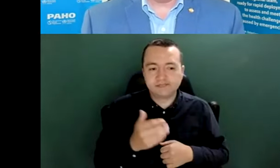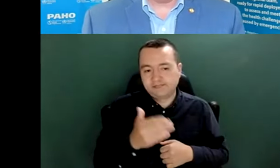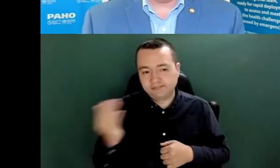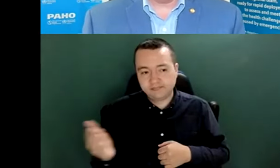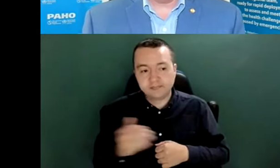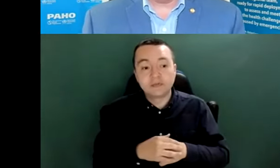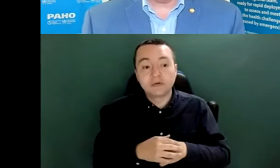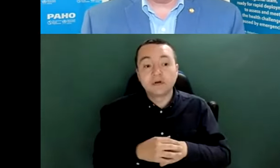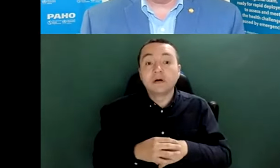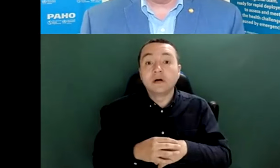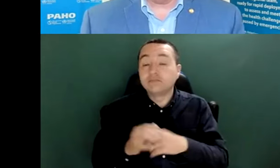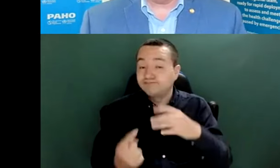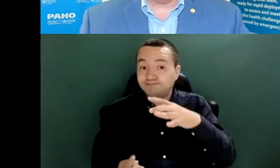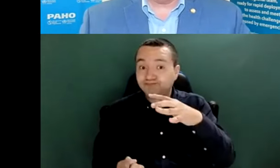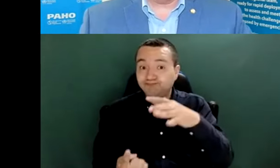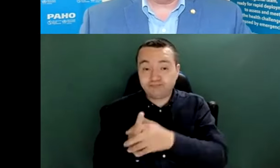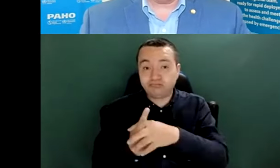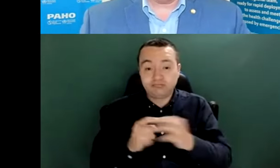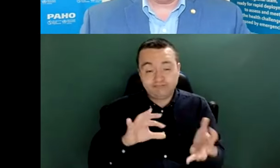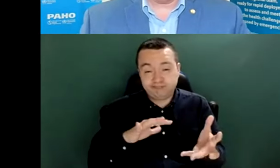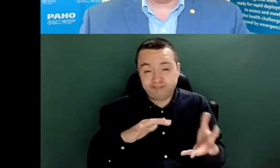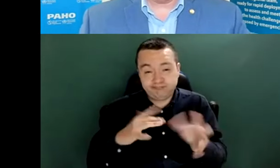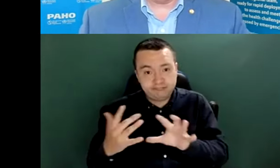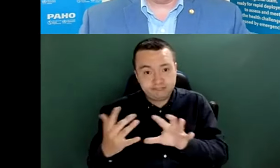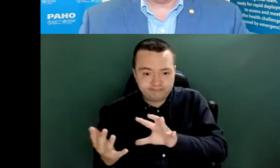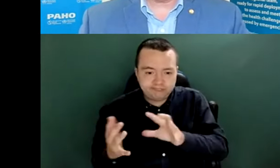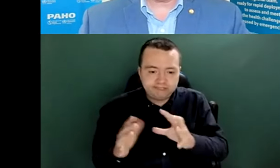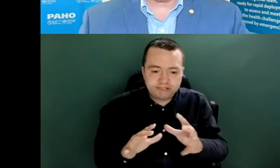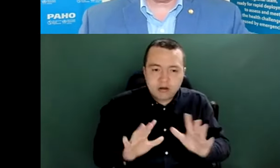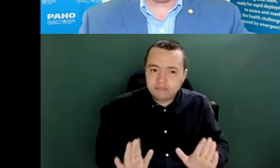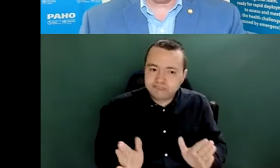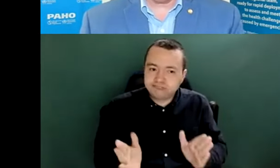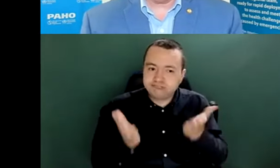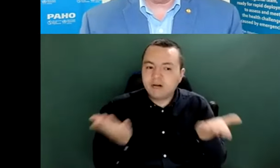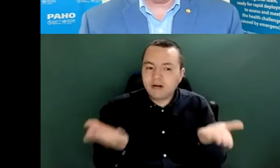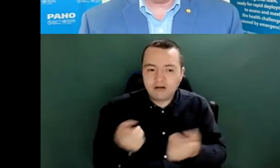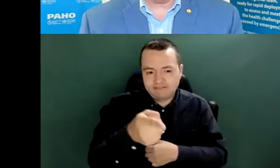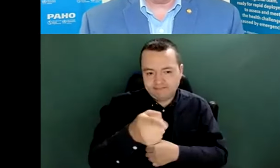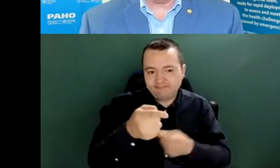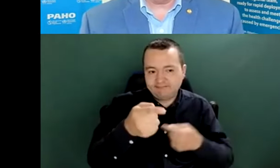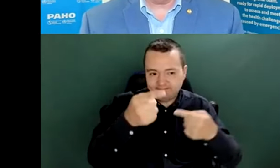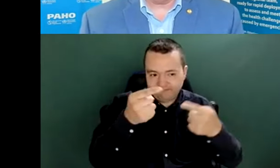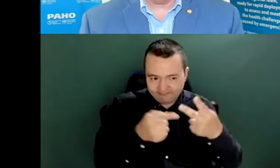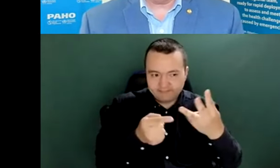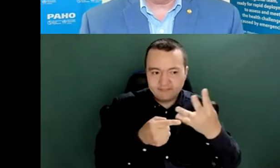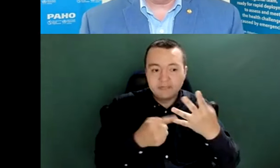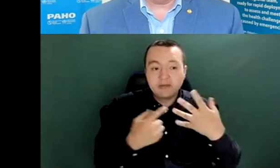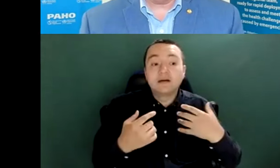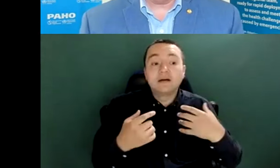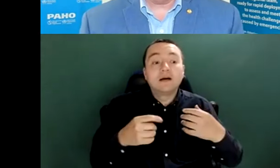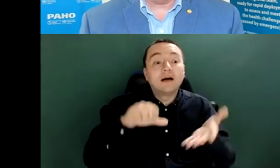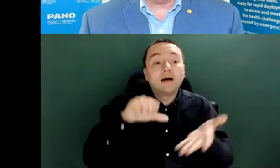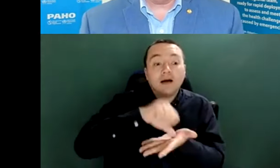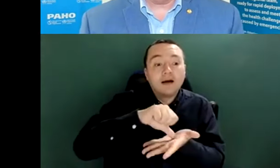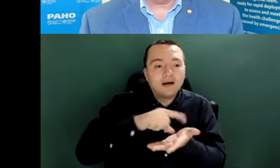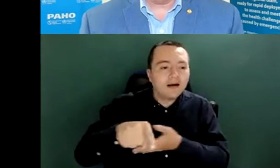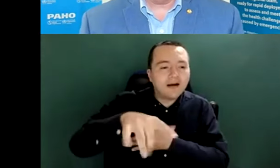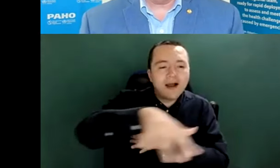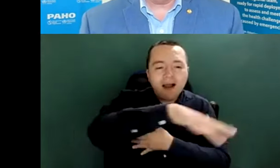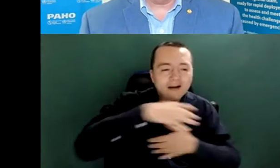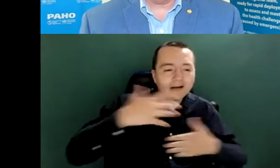la capacidad de entrega de servicios de salud en zonas rurales, la protección de trabajadores de salud de la infección y